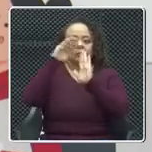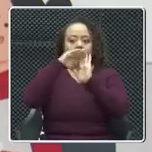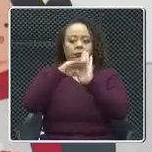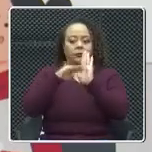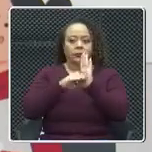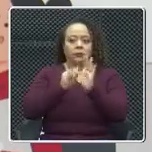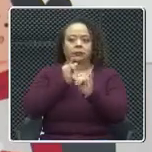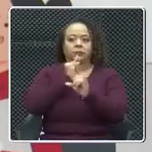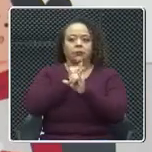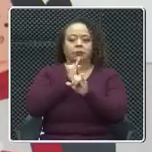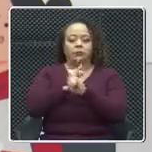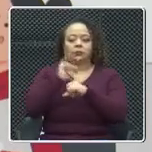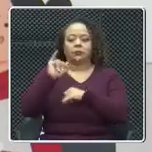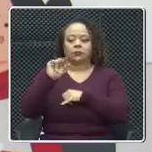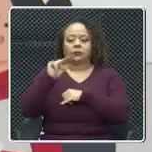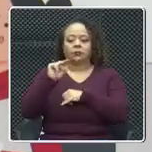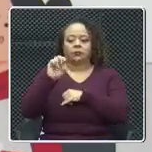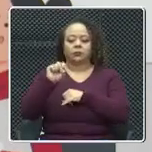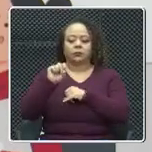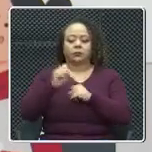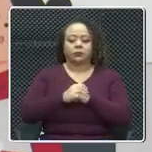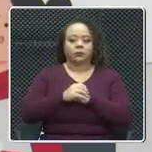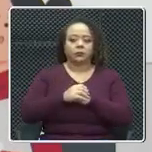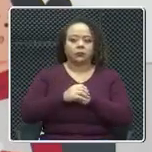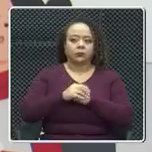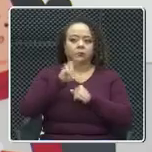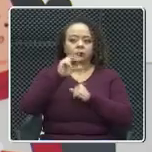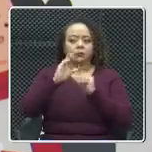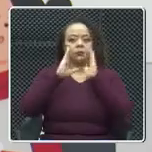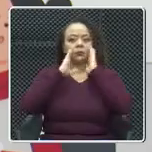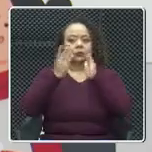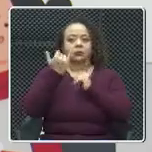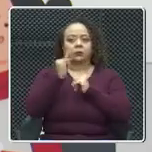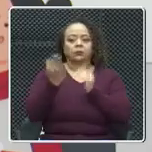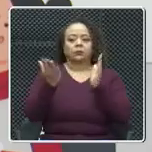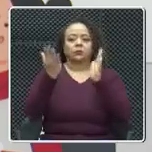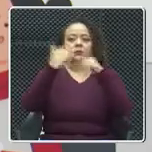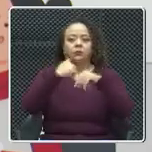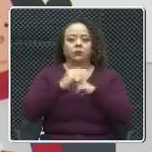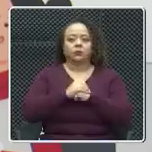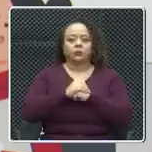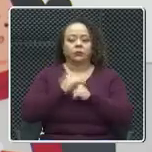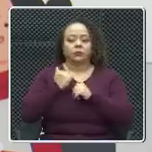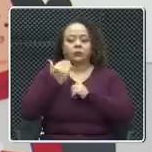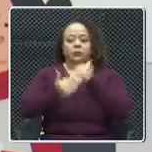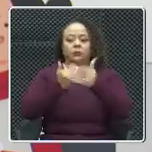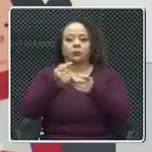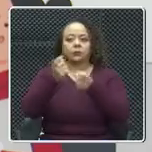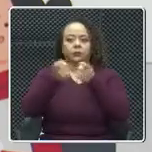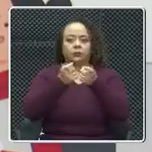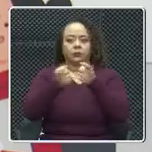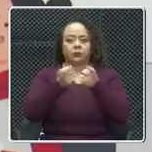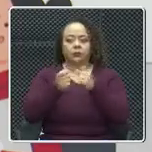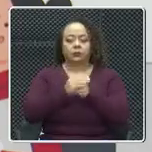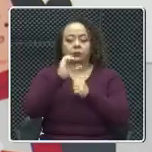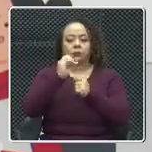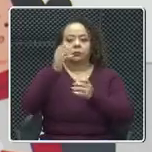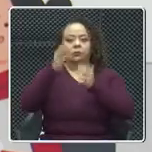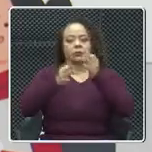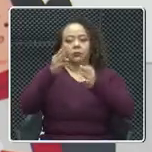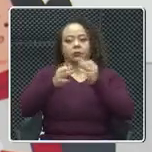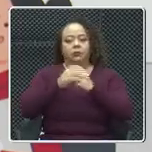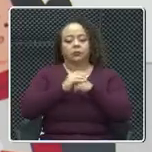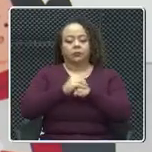institucional del Instituto Nacional de Seguros no se atiende si no hay un proceso administrativo o judicial donde